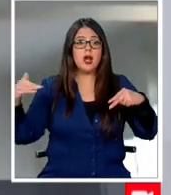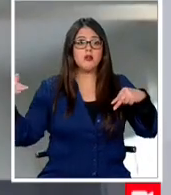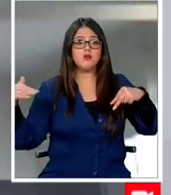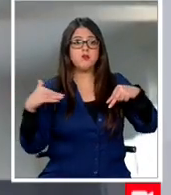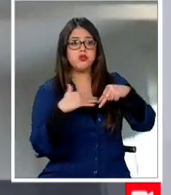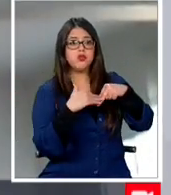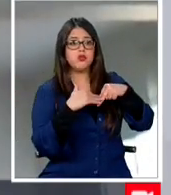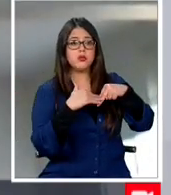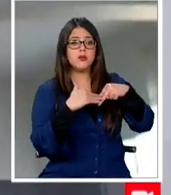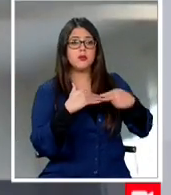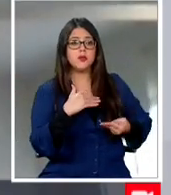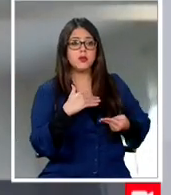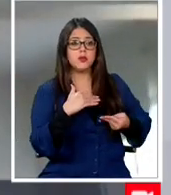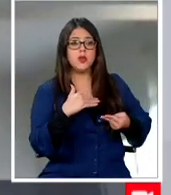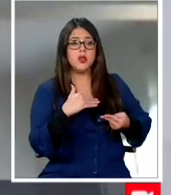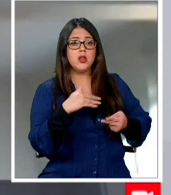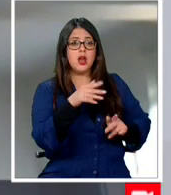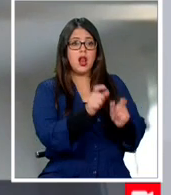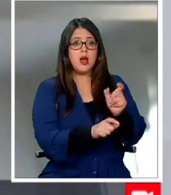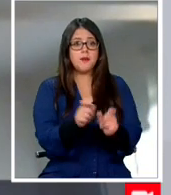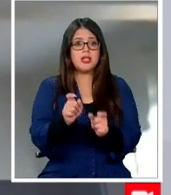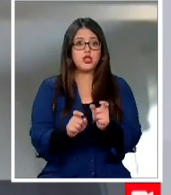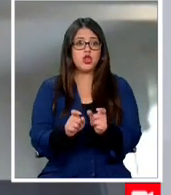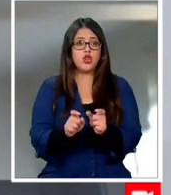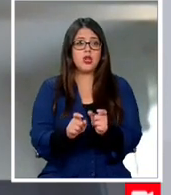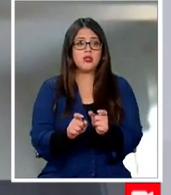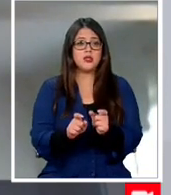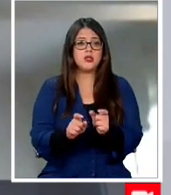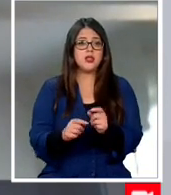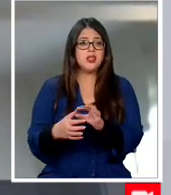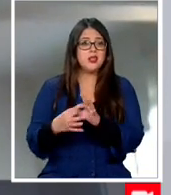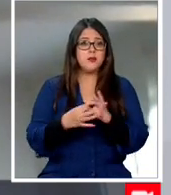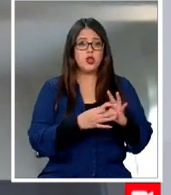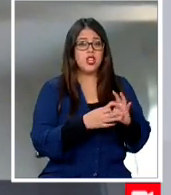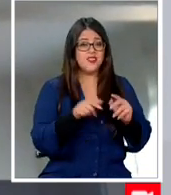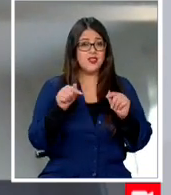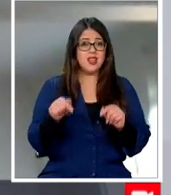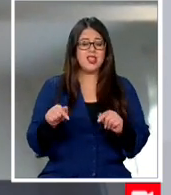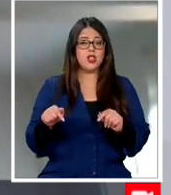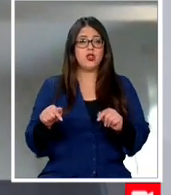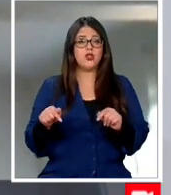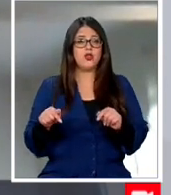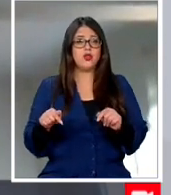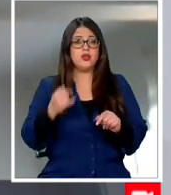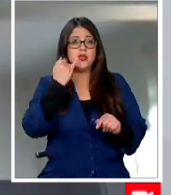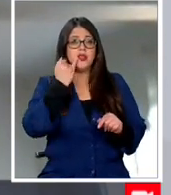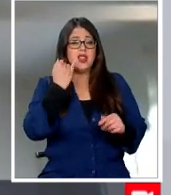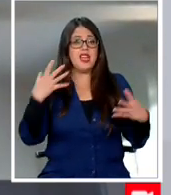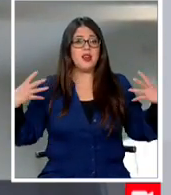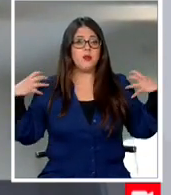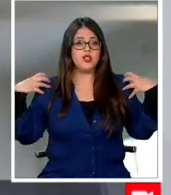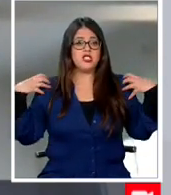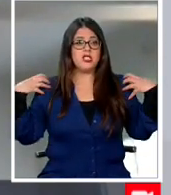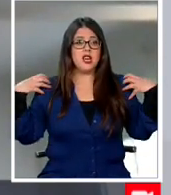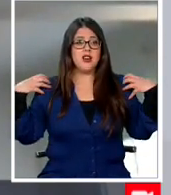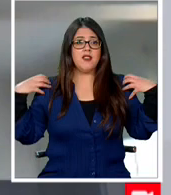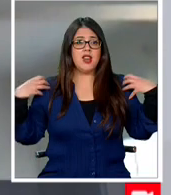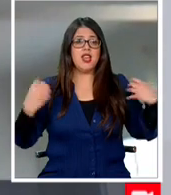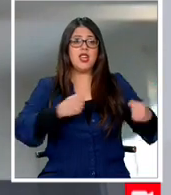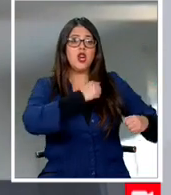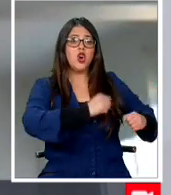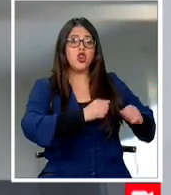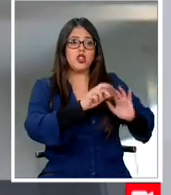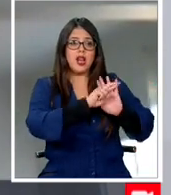atropellar a estas personas, resultando a consecuencia de esta maniobra imprudente y